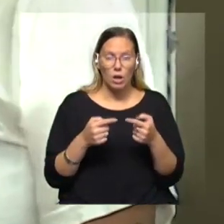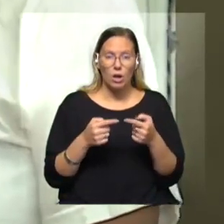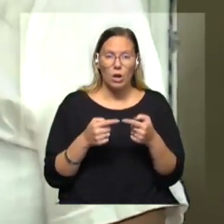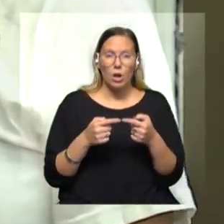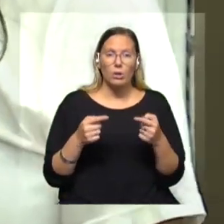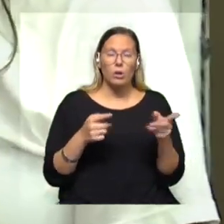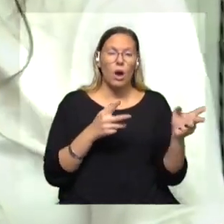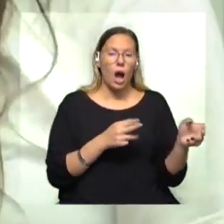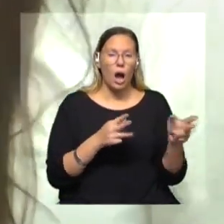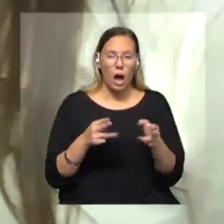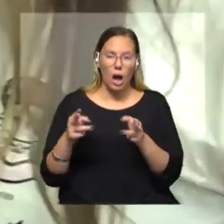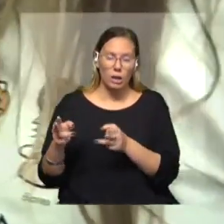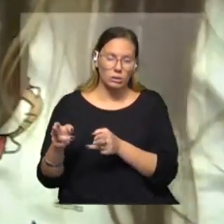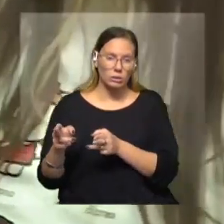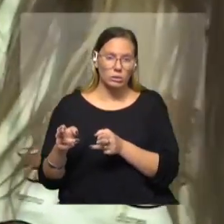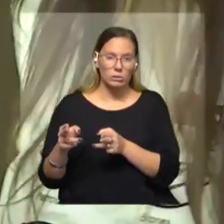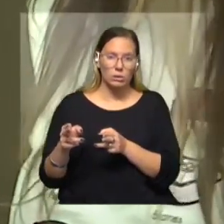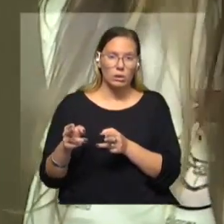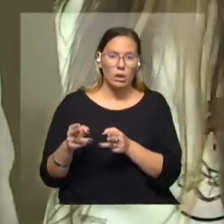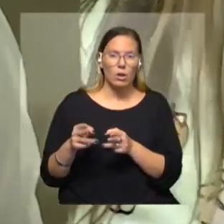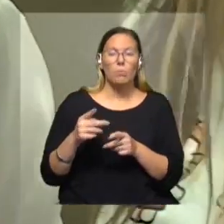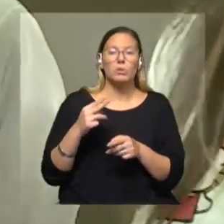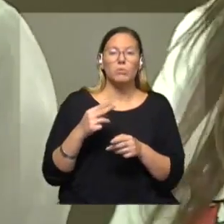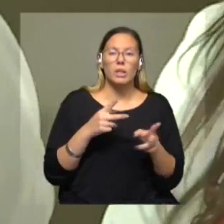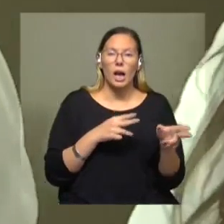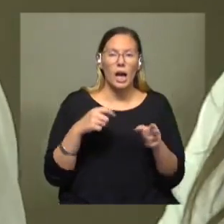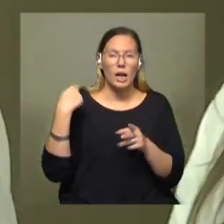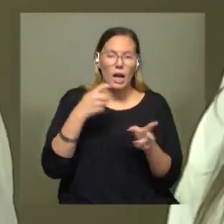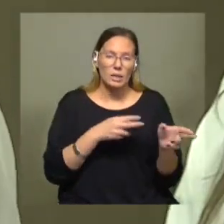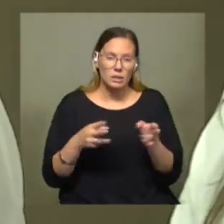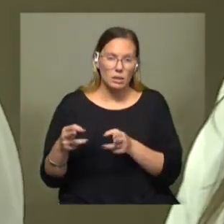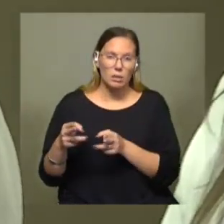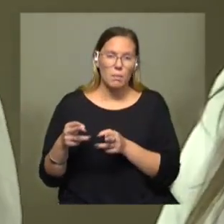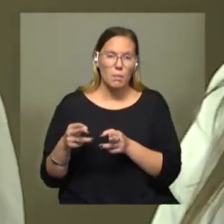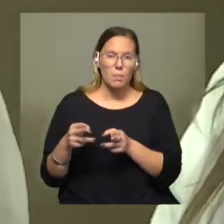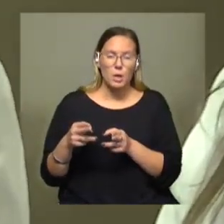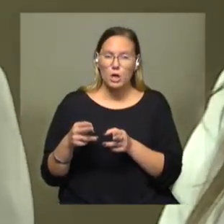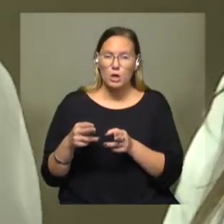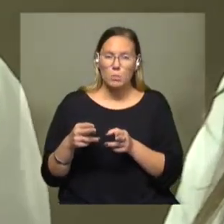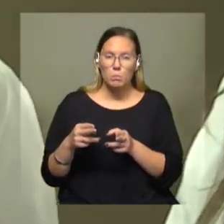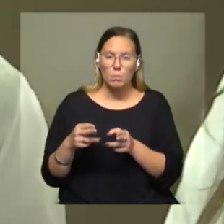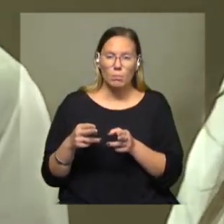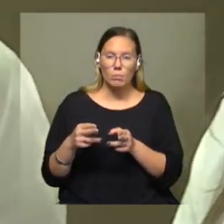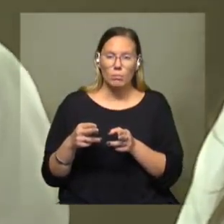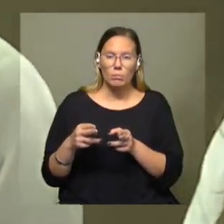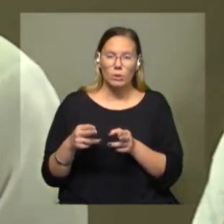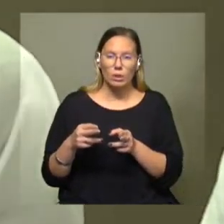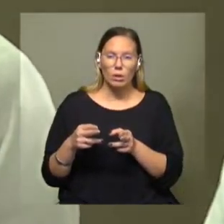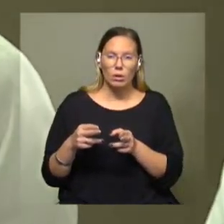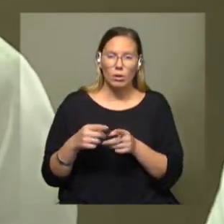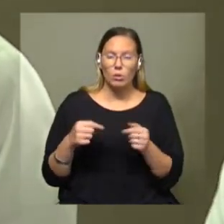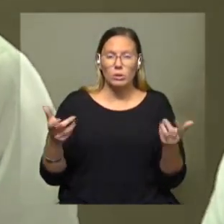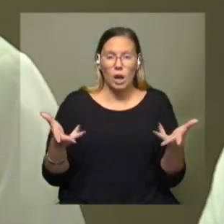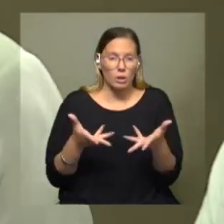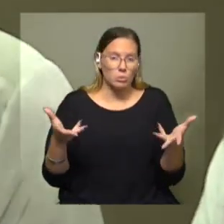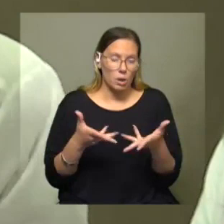por actos, como si fueran episodios de una serie, ¿no? Pero como al meternos en el sincronismo de las cosas que están